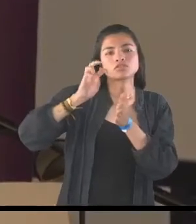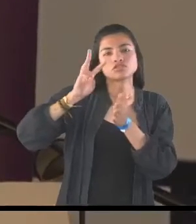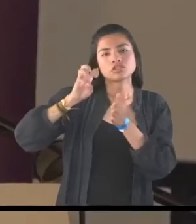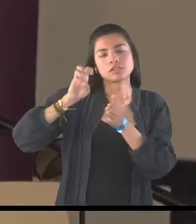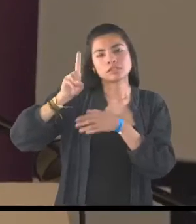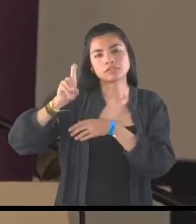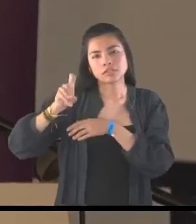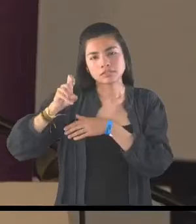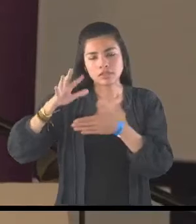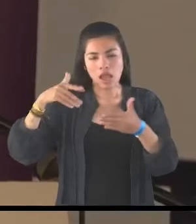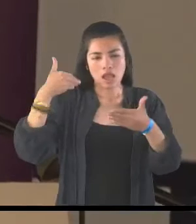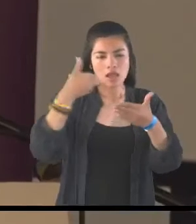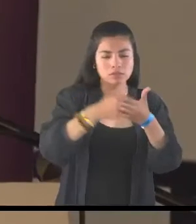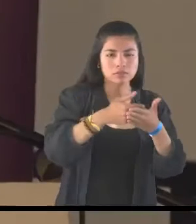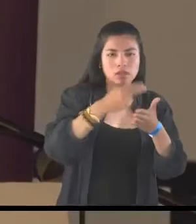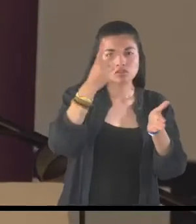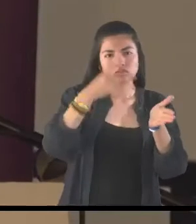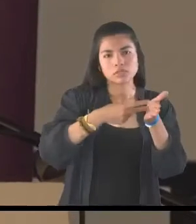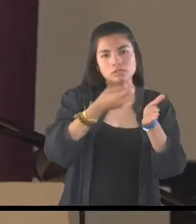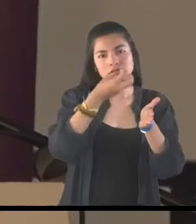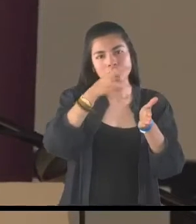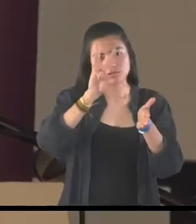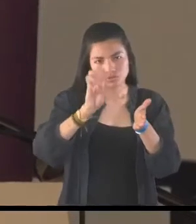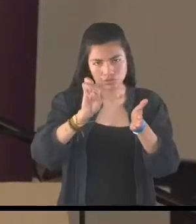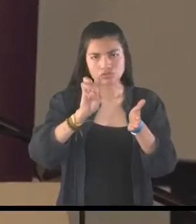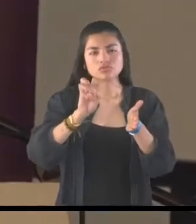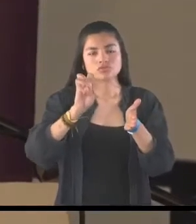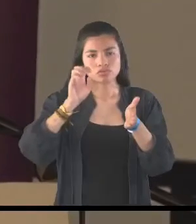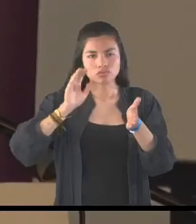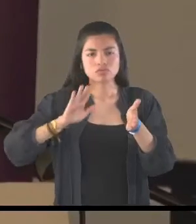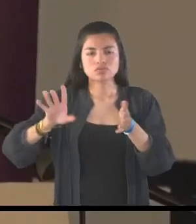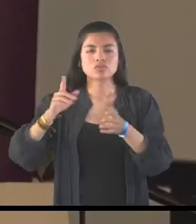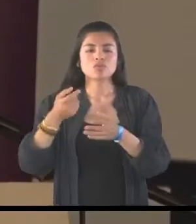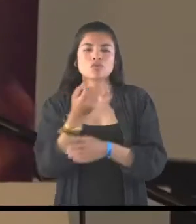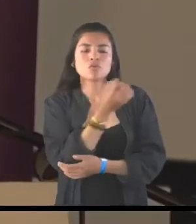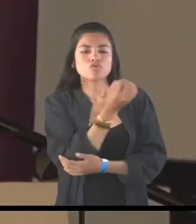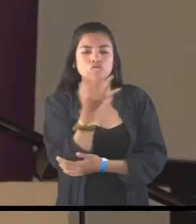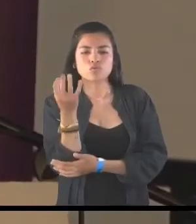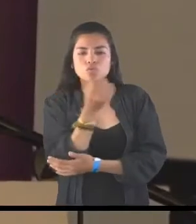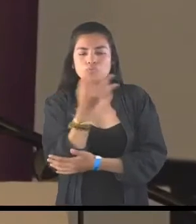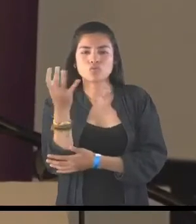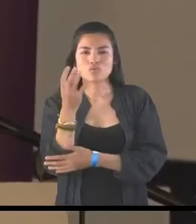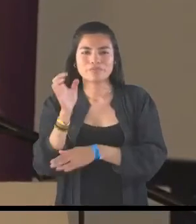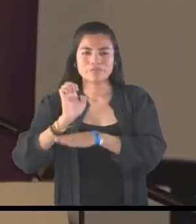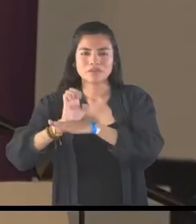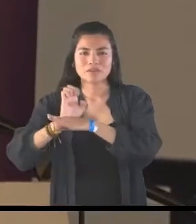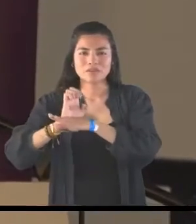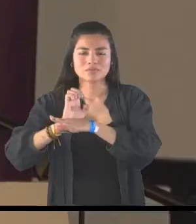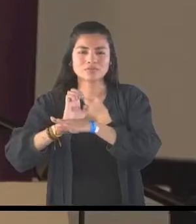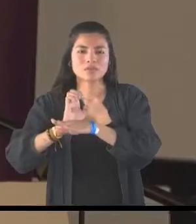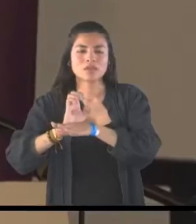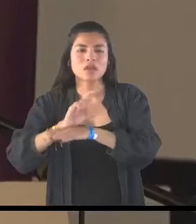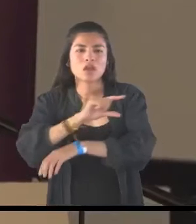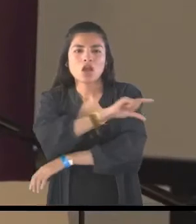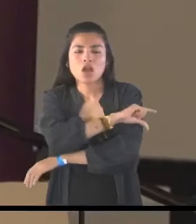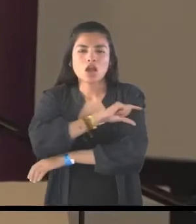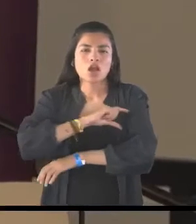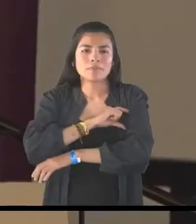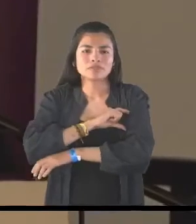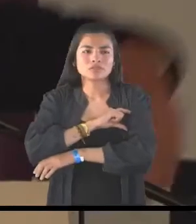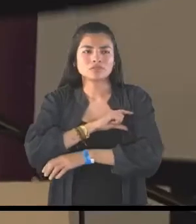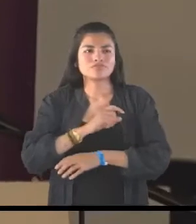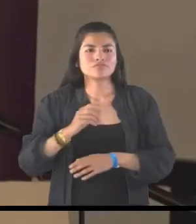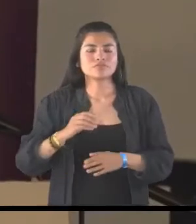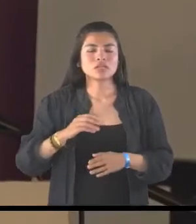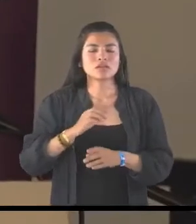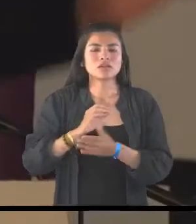hasta 2018, que se hizo el conteo por parte de la Comisión de la Verdad. Esas personas son las que conmemoramos hoy.